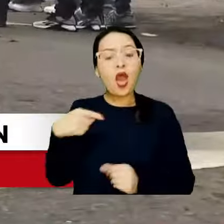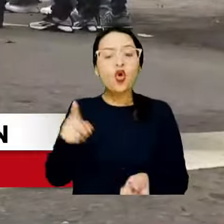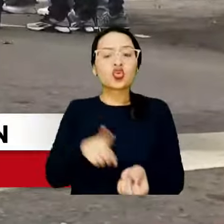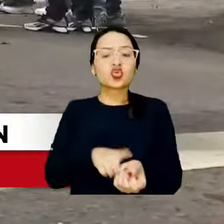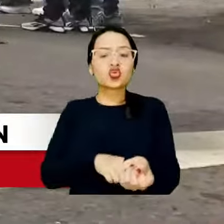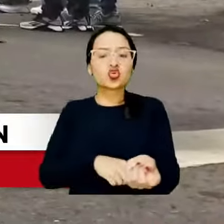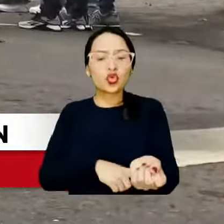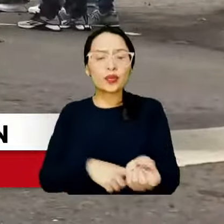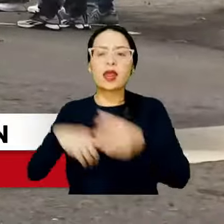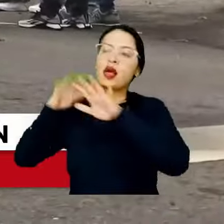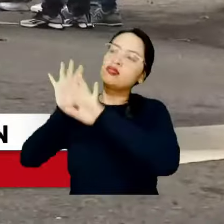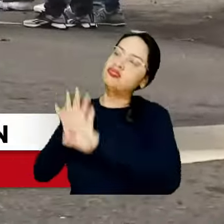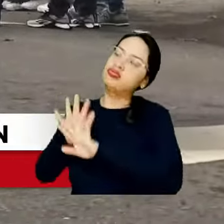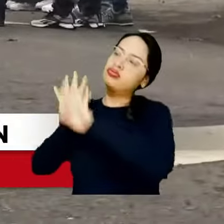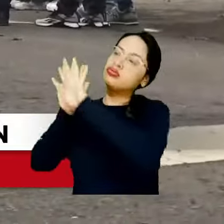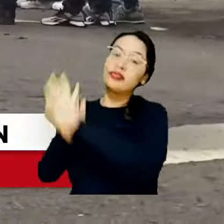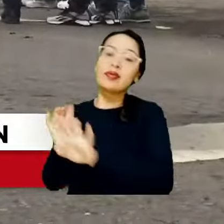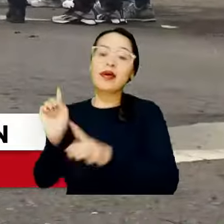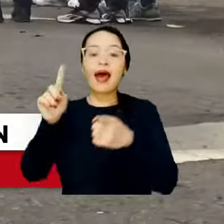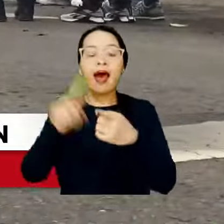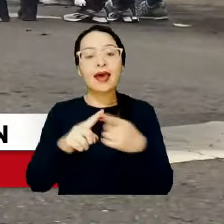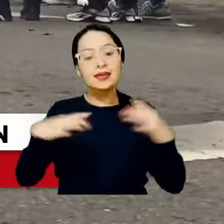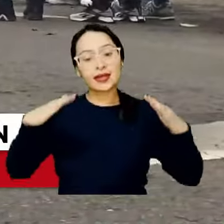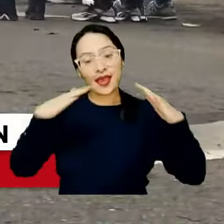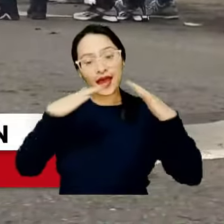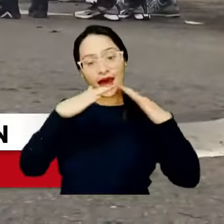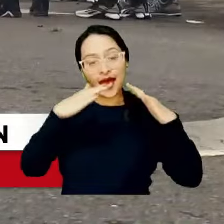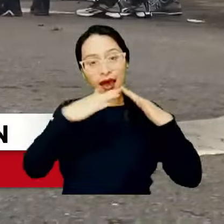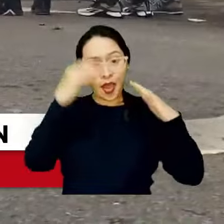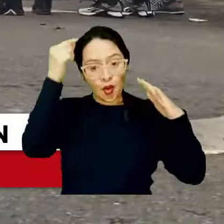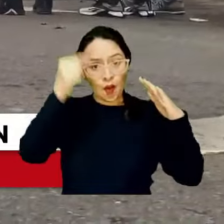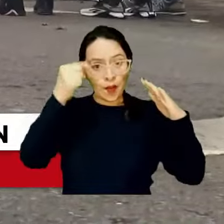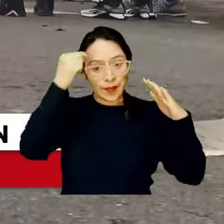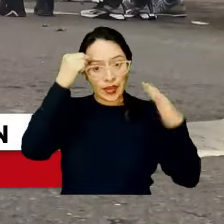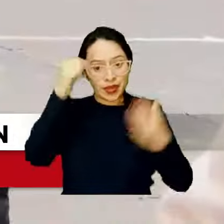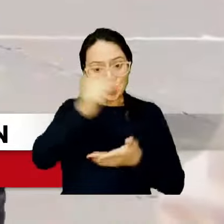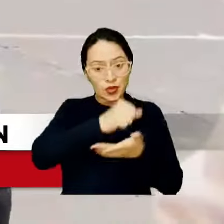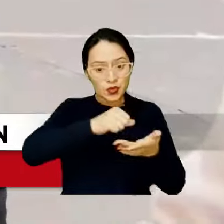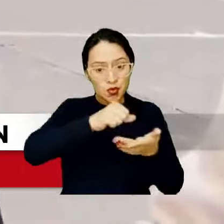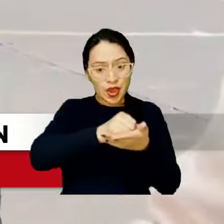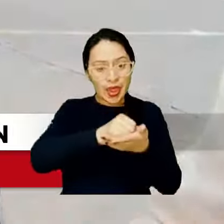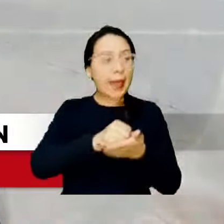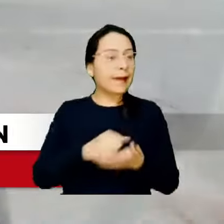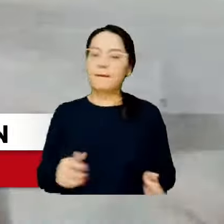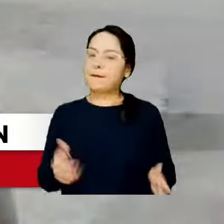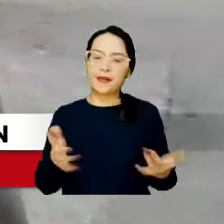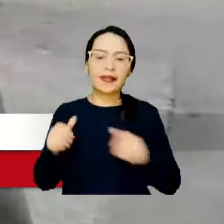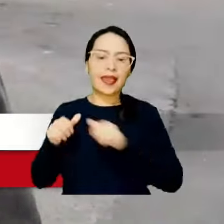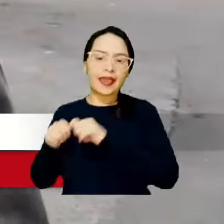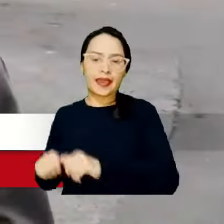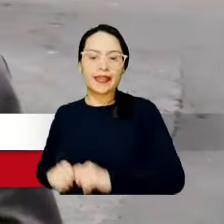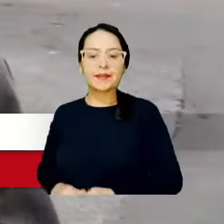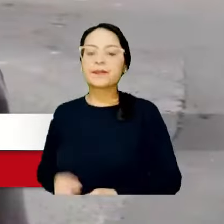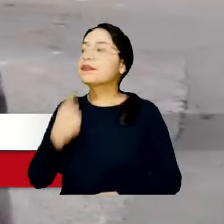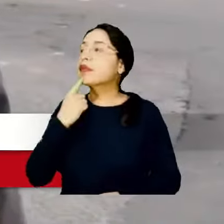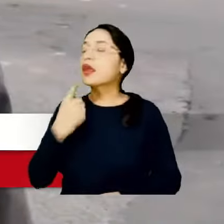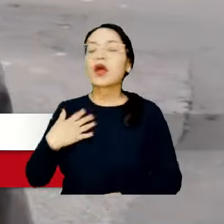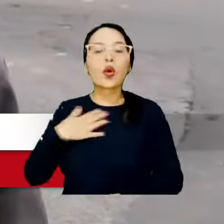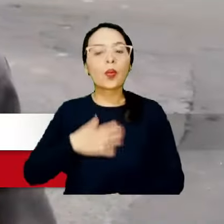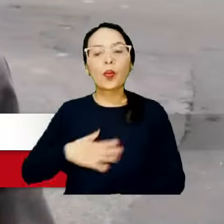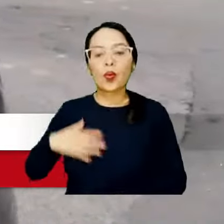se envió un mensaje al representante del Ejecutivo en la provincia. Exigimos que este paquetazo se elimine. Que puedan pronunciarse a favor